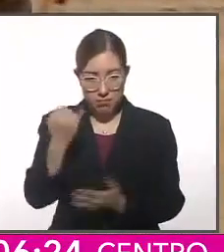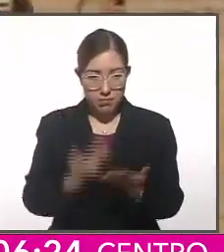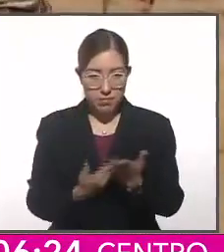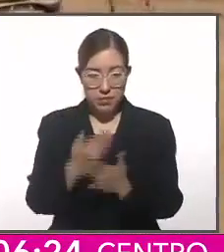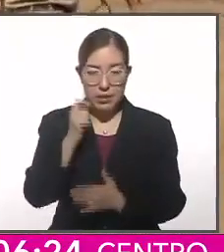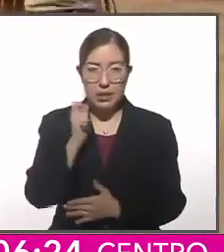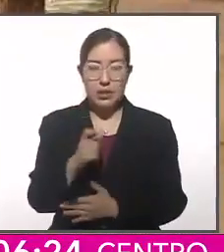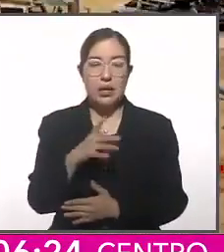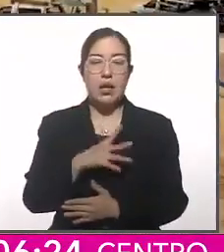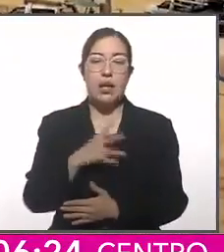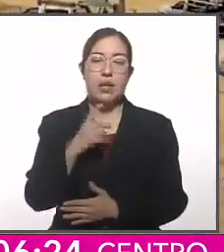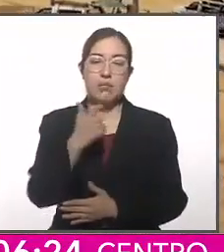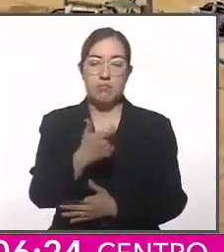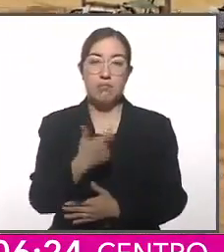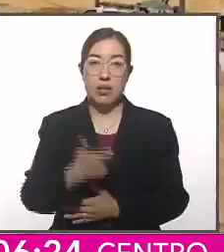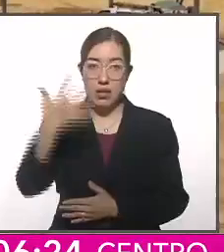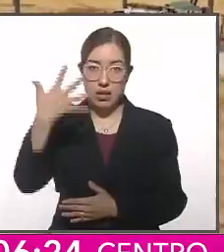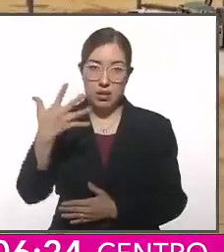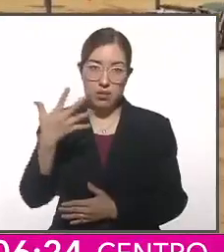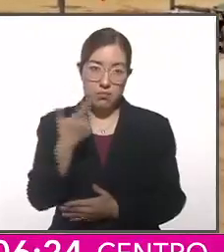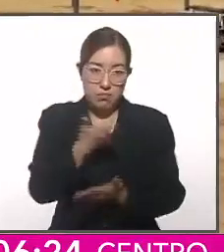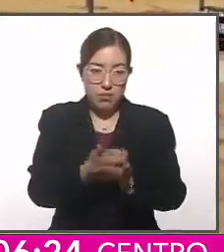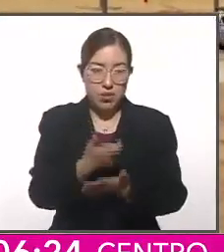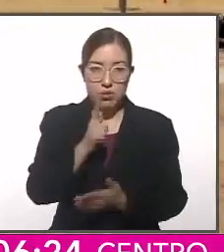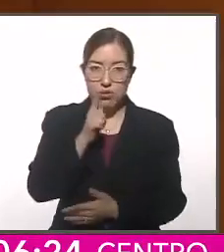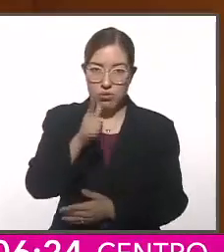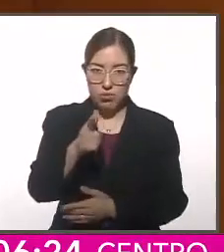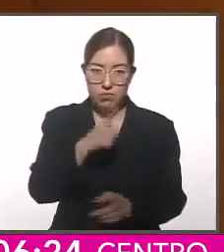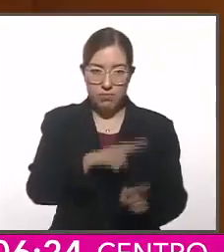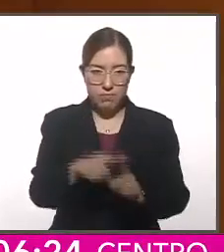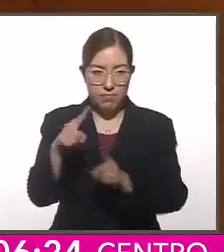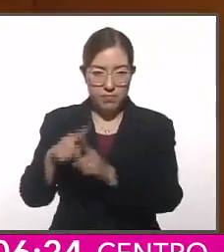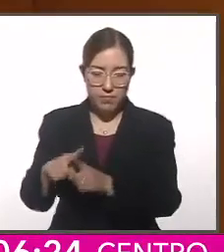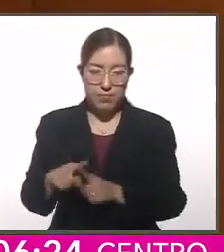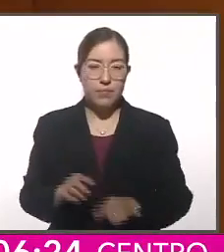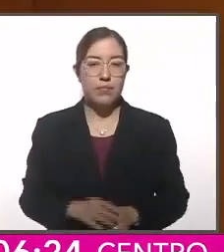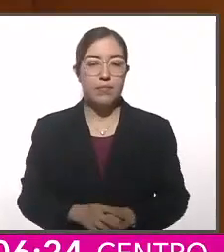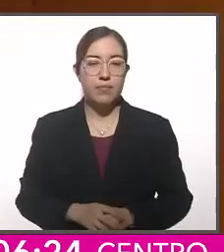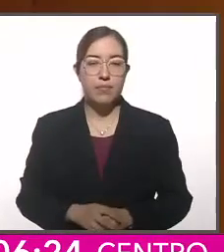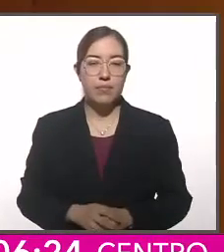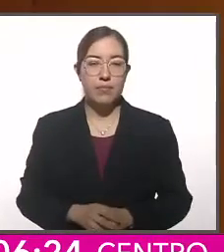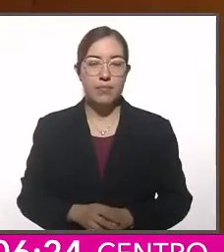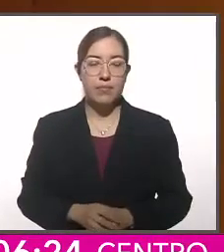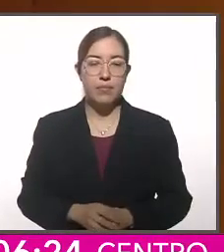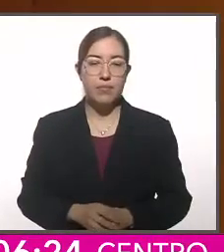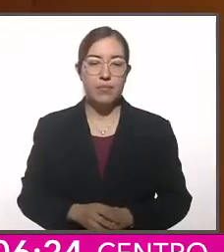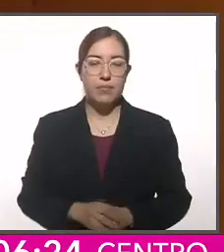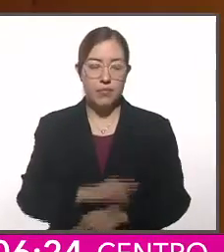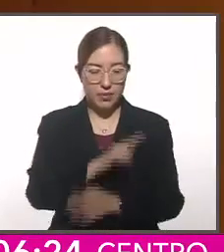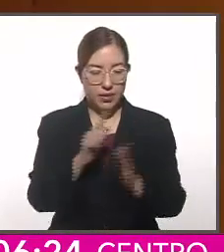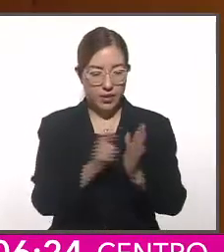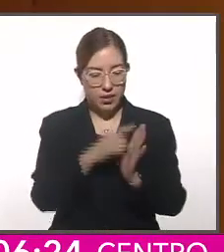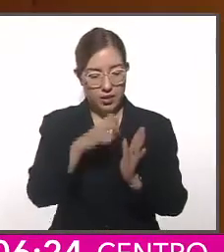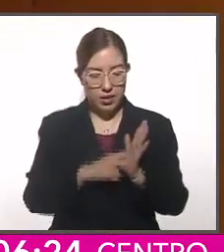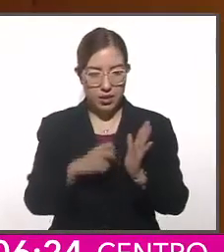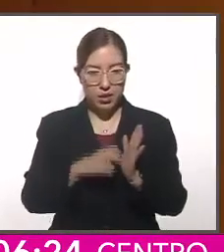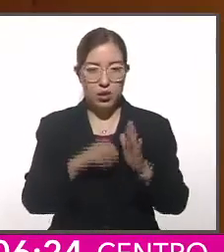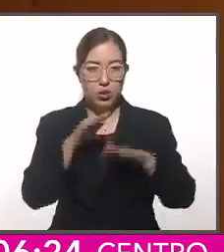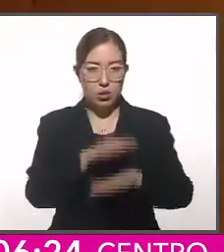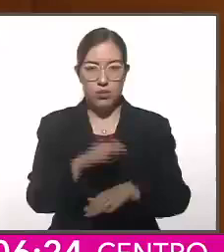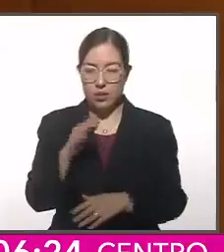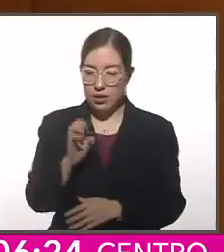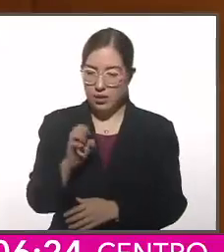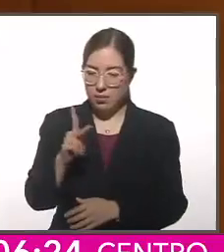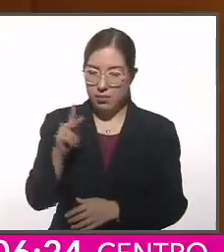elevar los precios de la luz. ¿Se está echando para atrás la reforma energética de Peña Nieto? No,